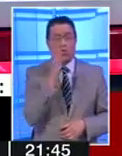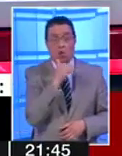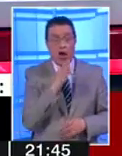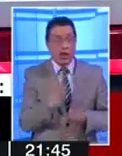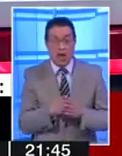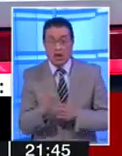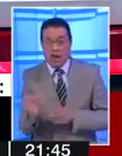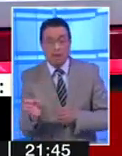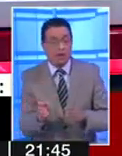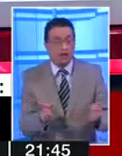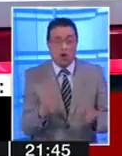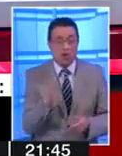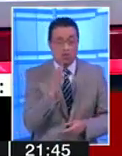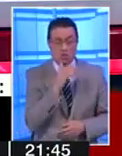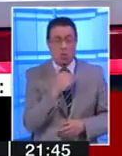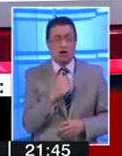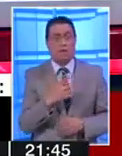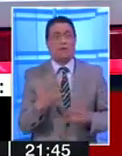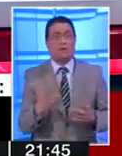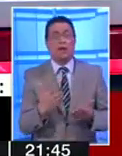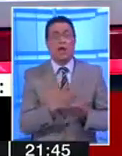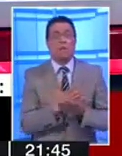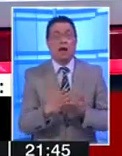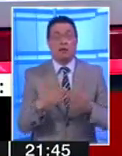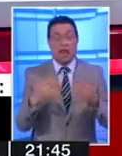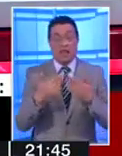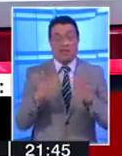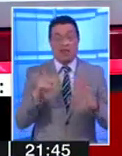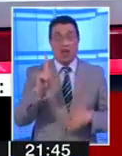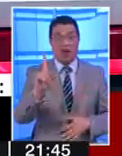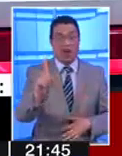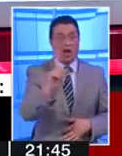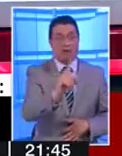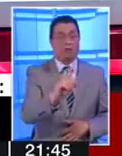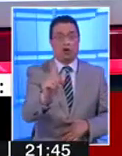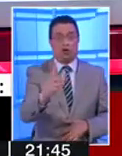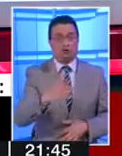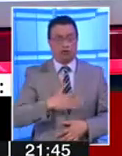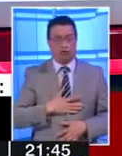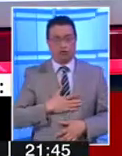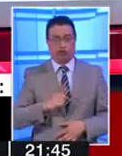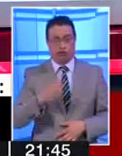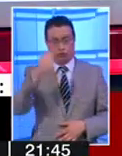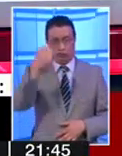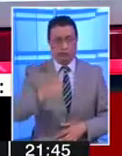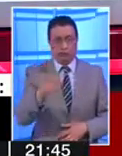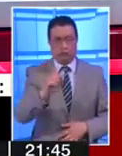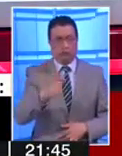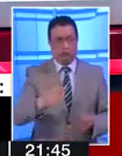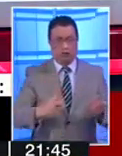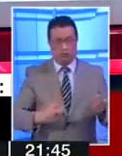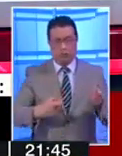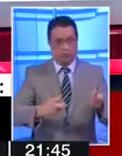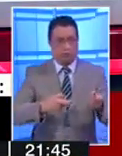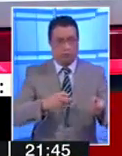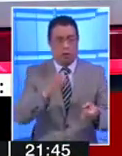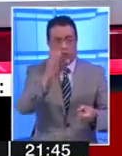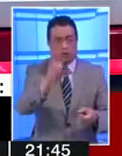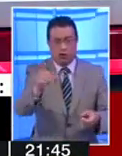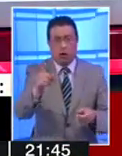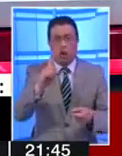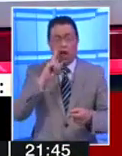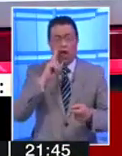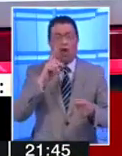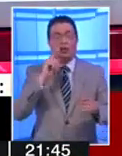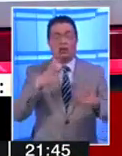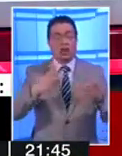opción? ¿Qué pasa con la libertad de cada uno de decir, yo no voy a cometer un crimen, y menos contra personas